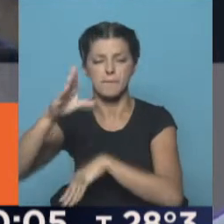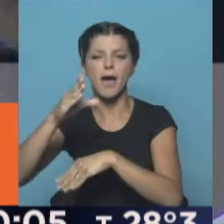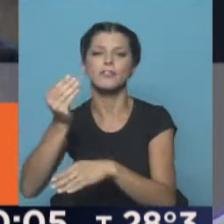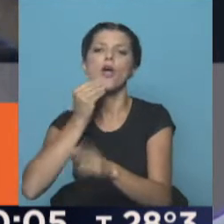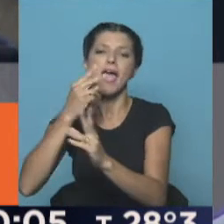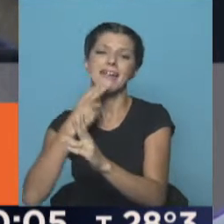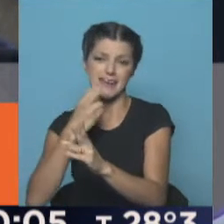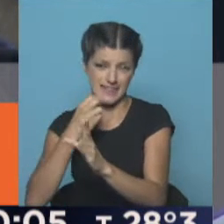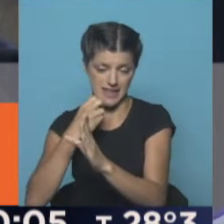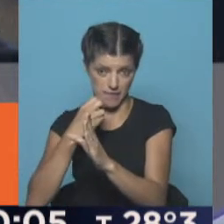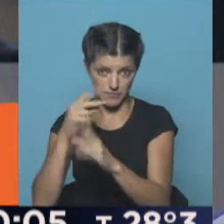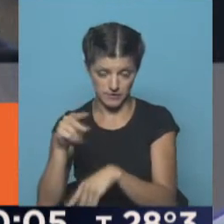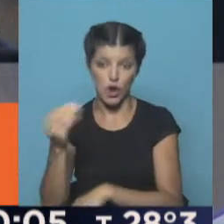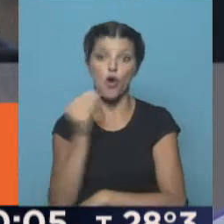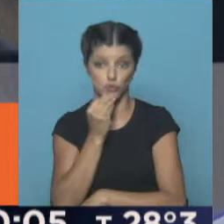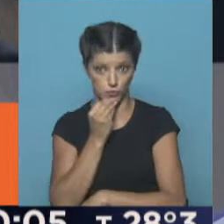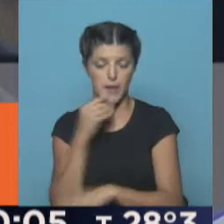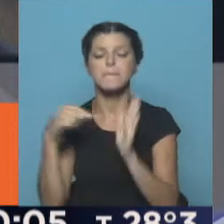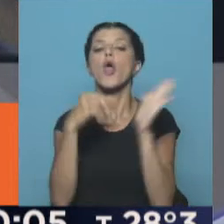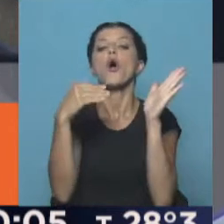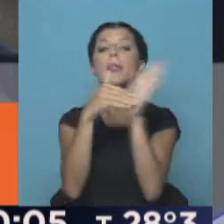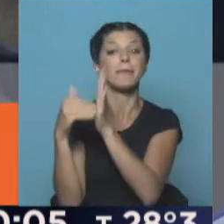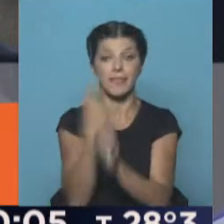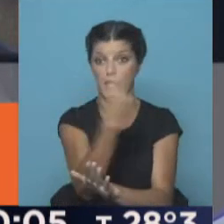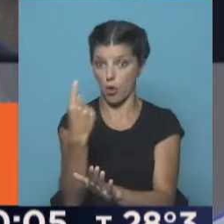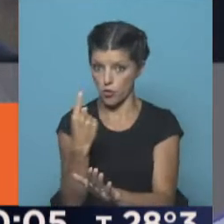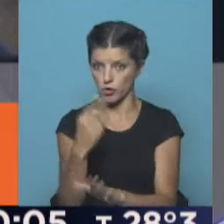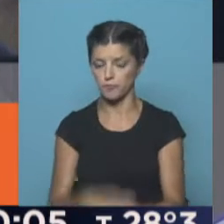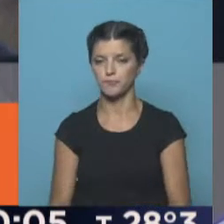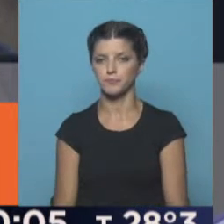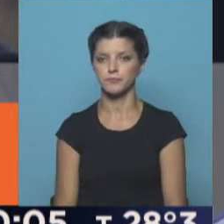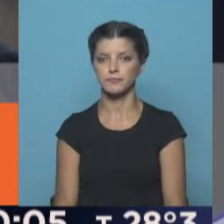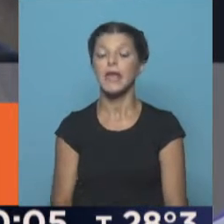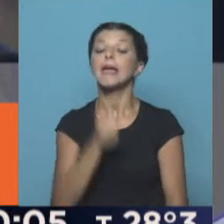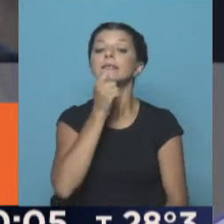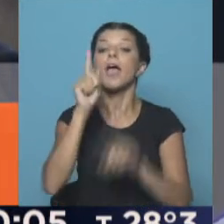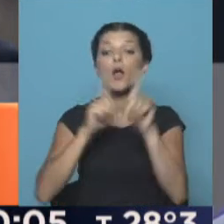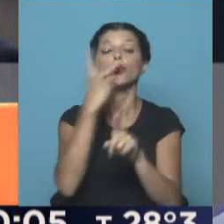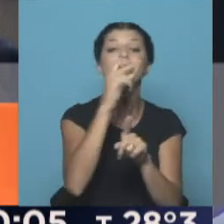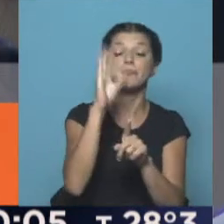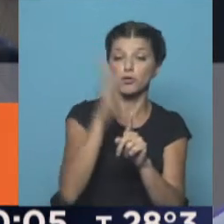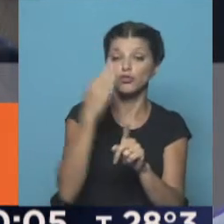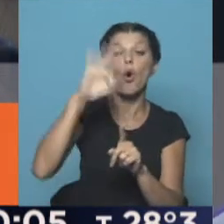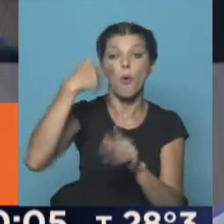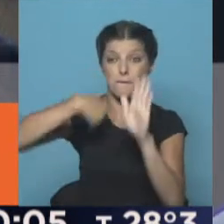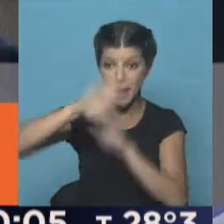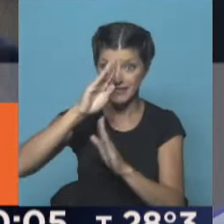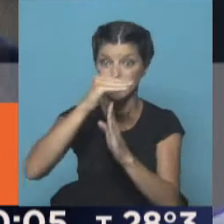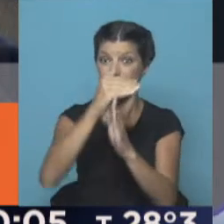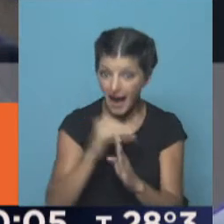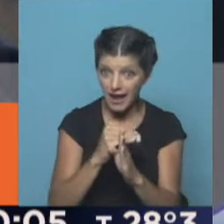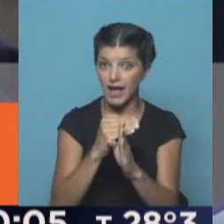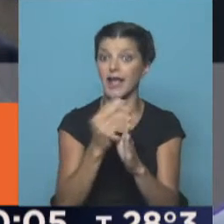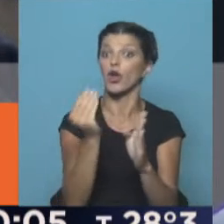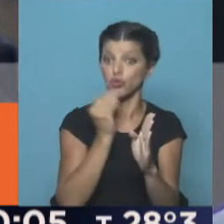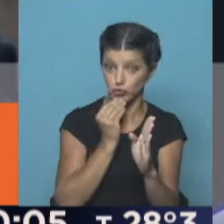los consumos más bajos pero depende de cada caso particular aquel que pueda ahorrar más de un 20% por con respecto a lo que